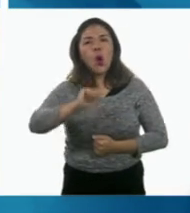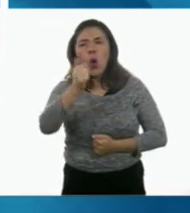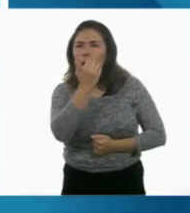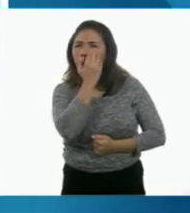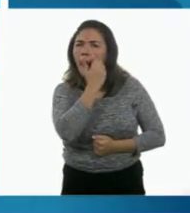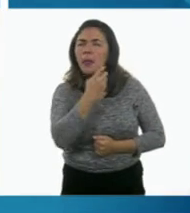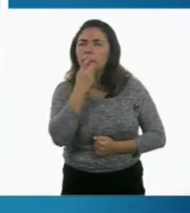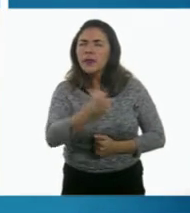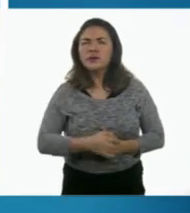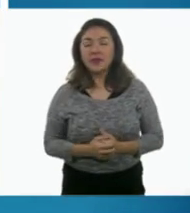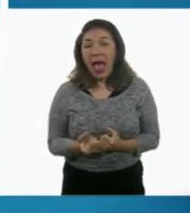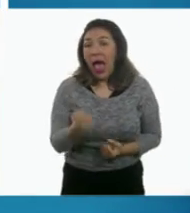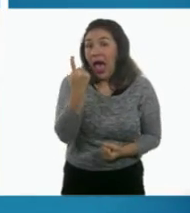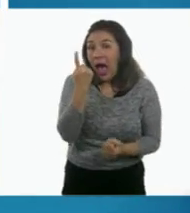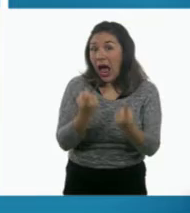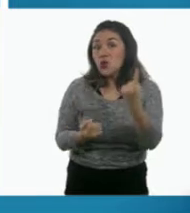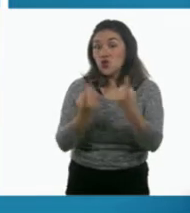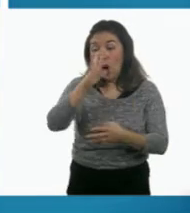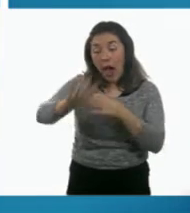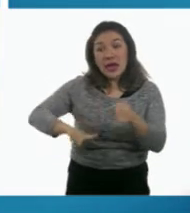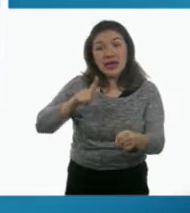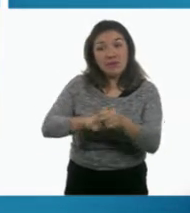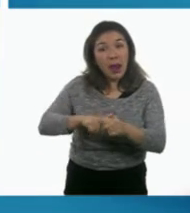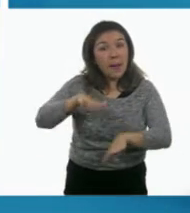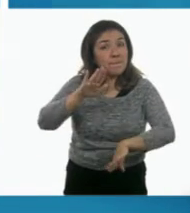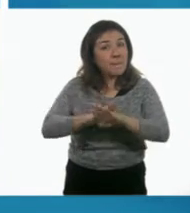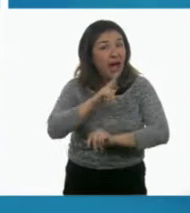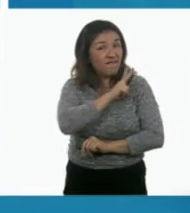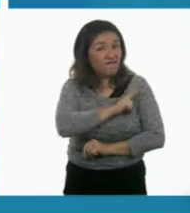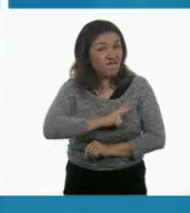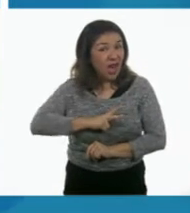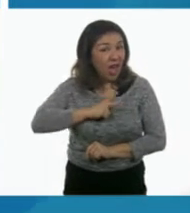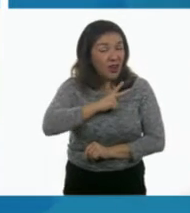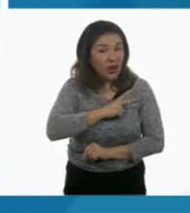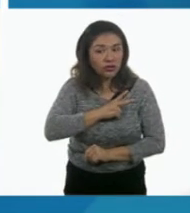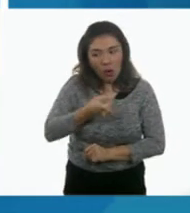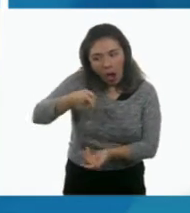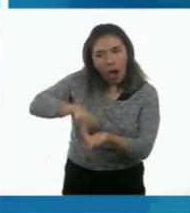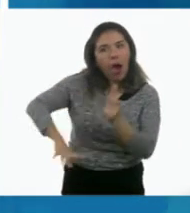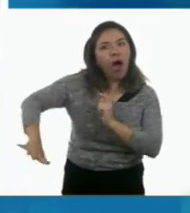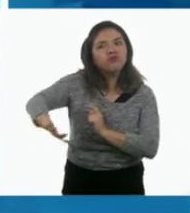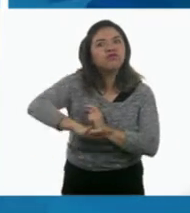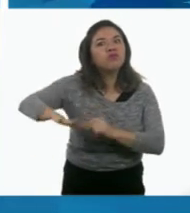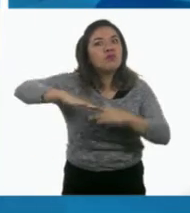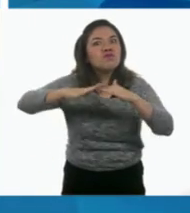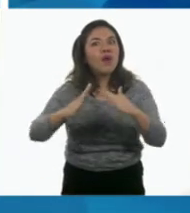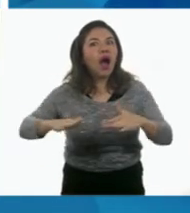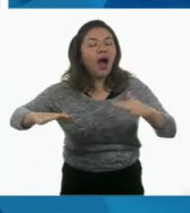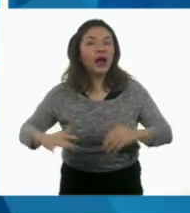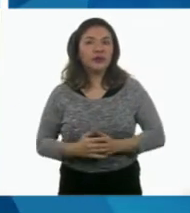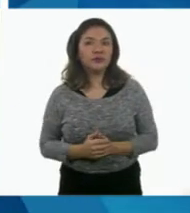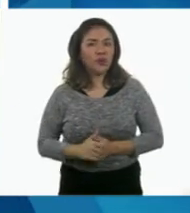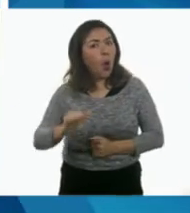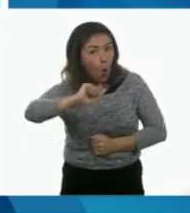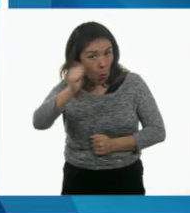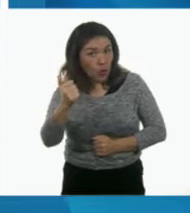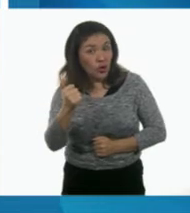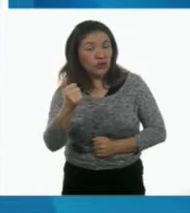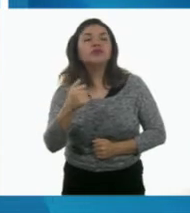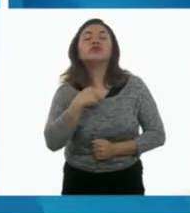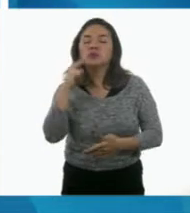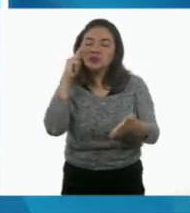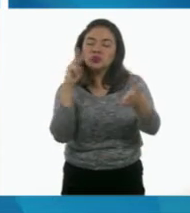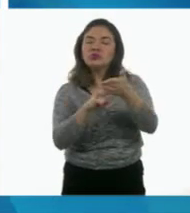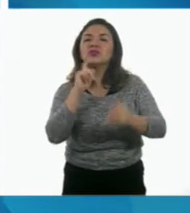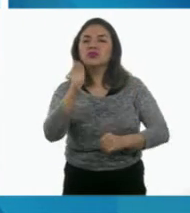Otra es, algunos de los animales más venenosos viven en el mar. Otra más que subrayé